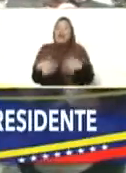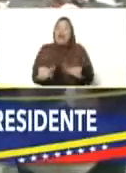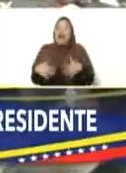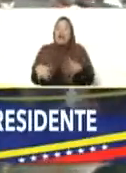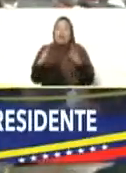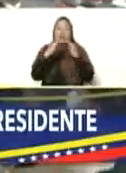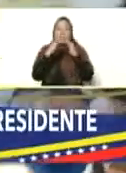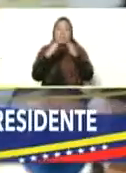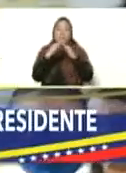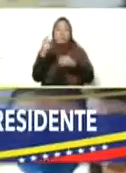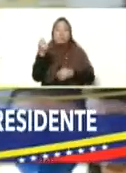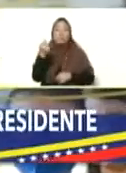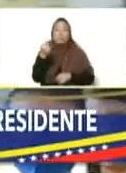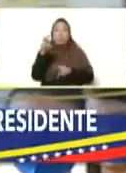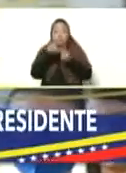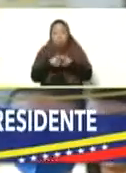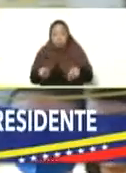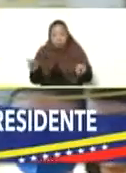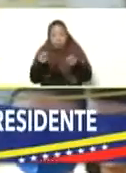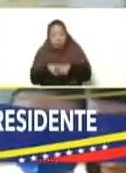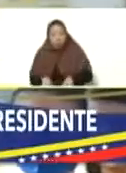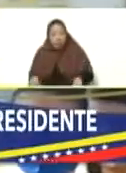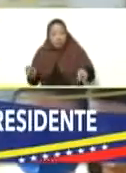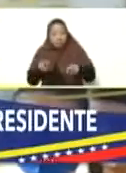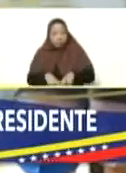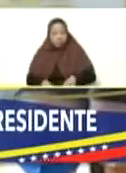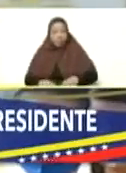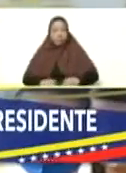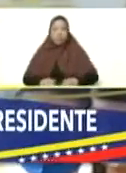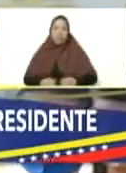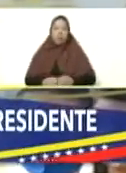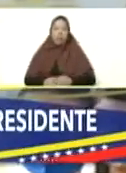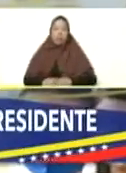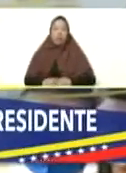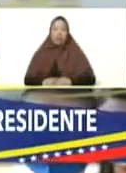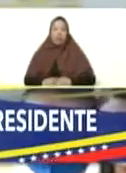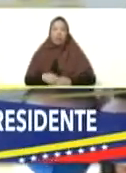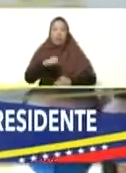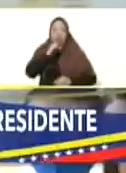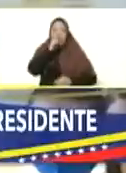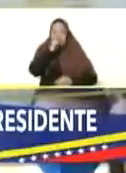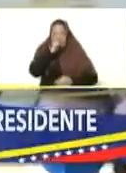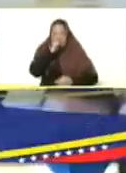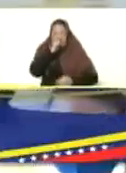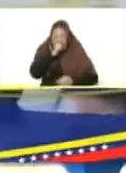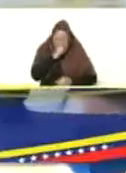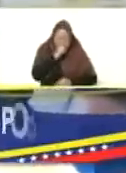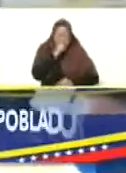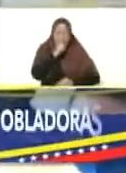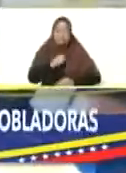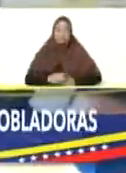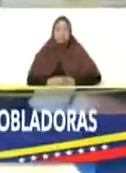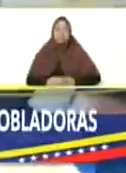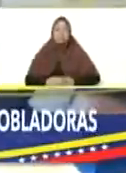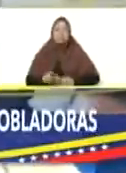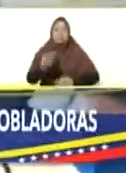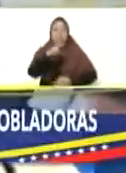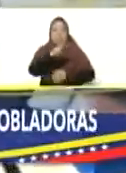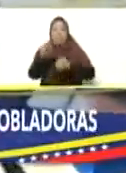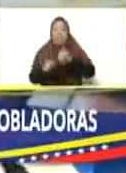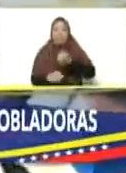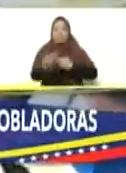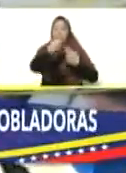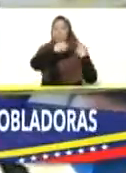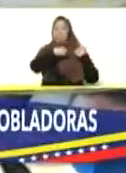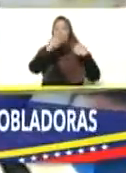la citación yo soy más realizarlo yo encargo al vicepresidente social merry maldonado coordinar este